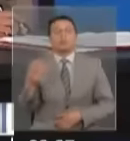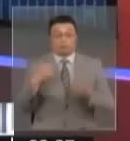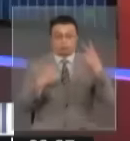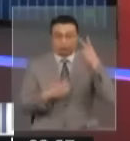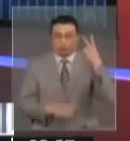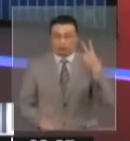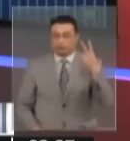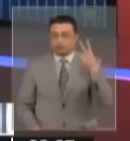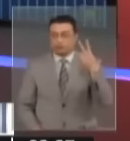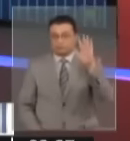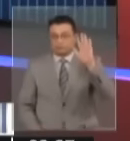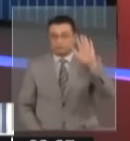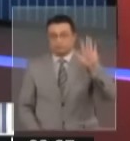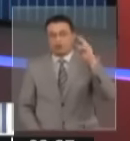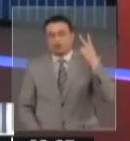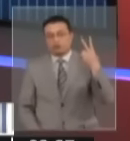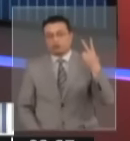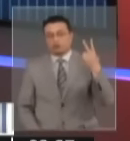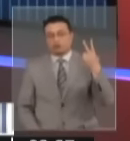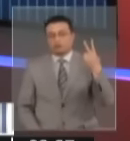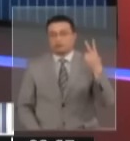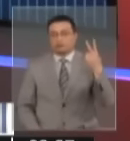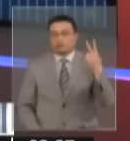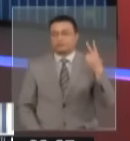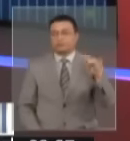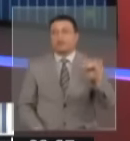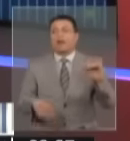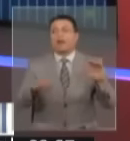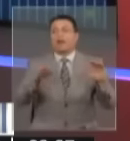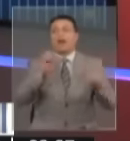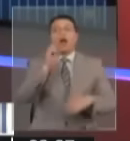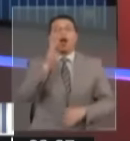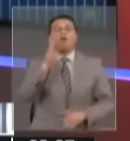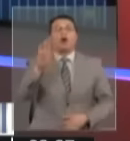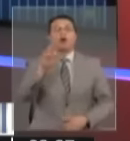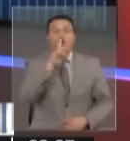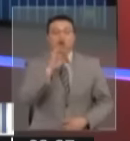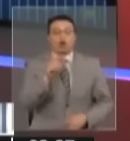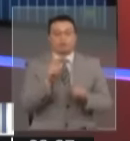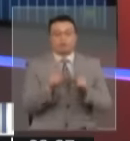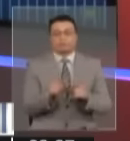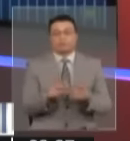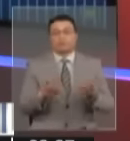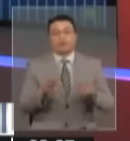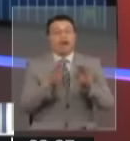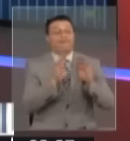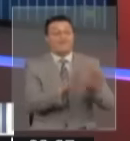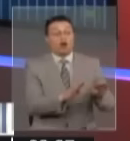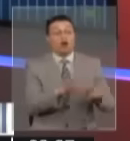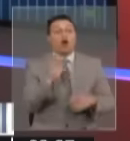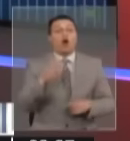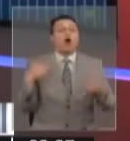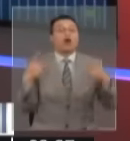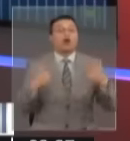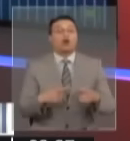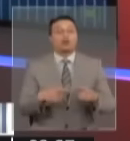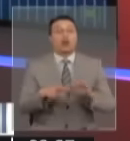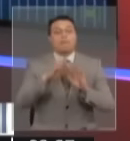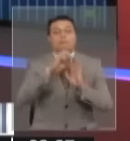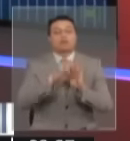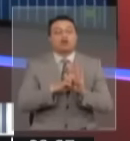2? Ok. 2. El tema es aborto y la pregunta es, ¿a favor o en contra del